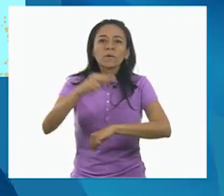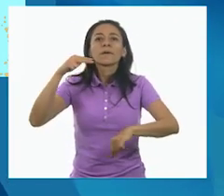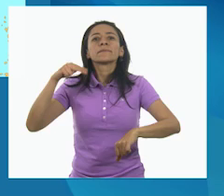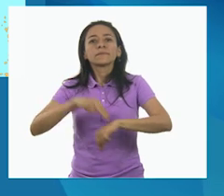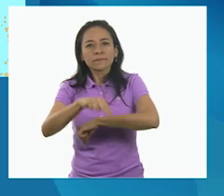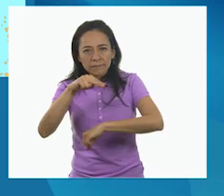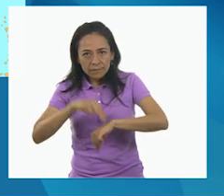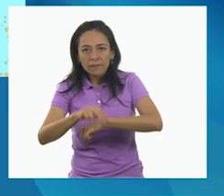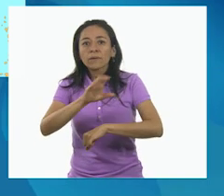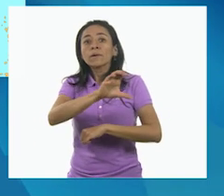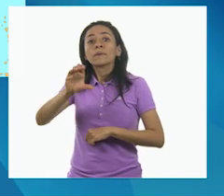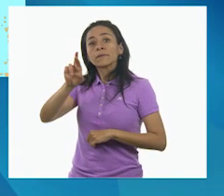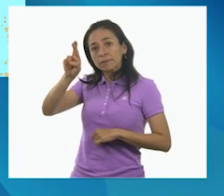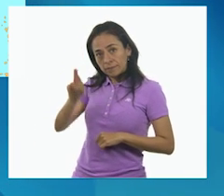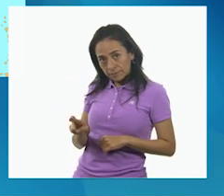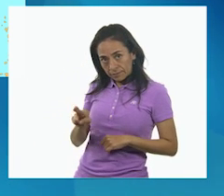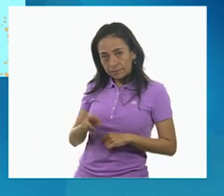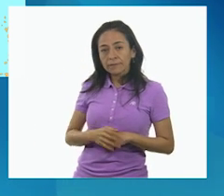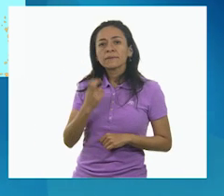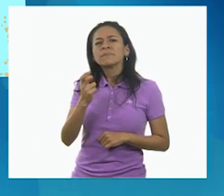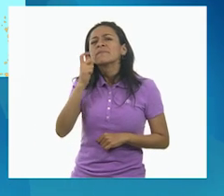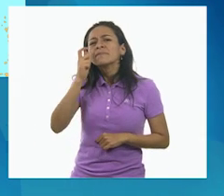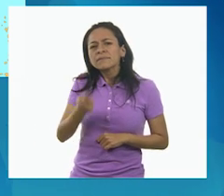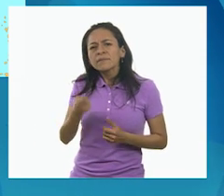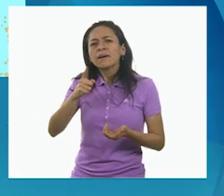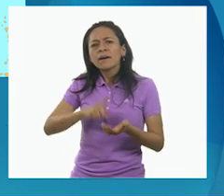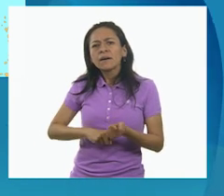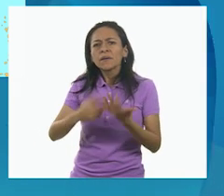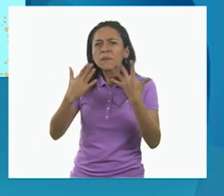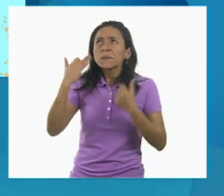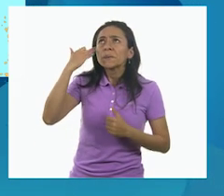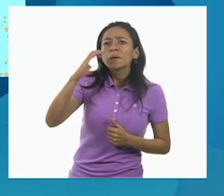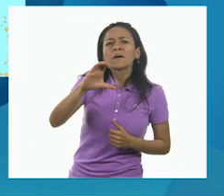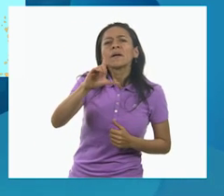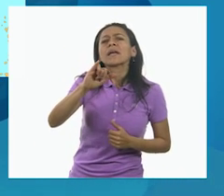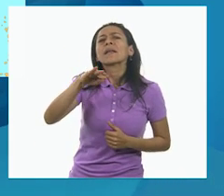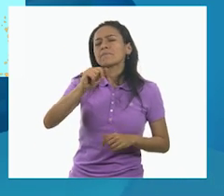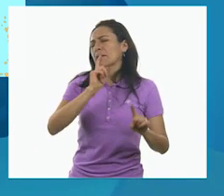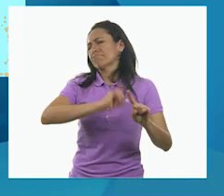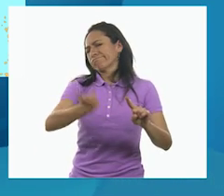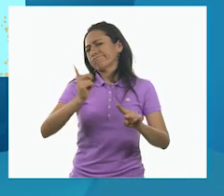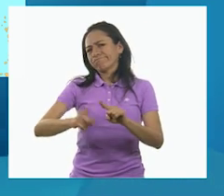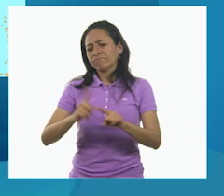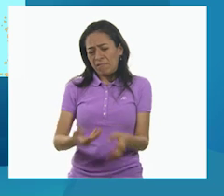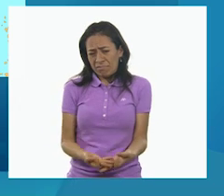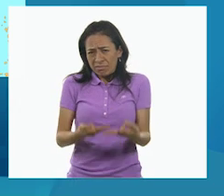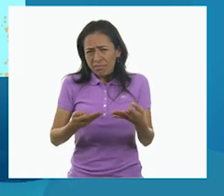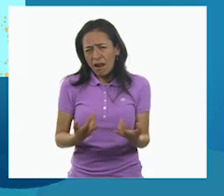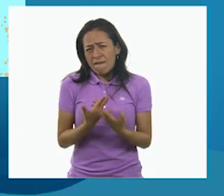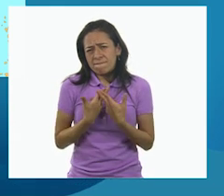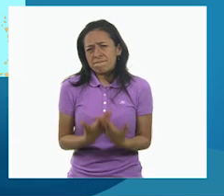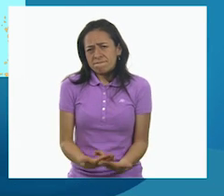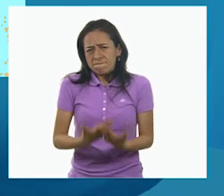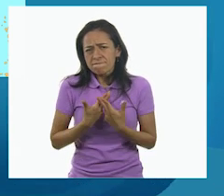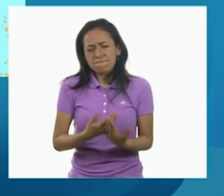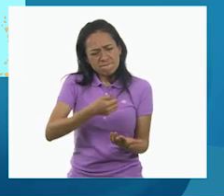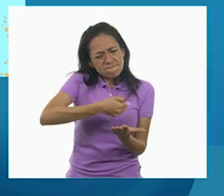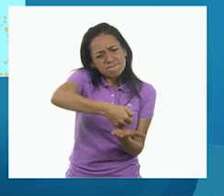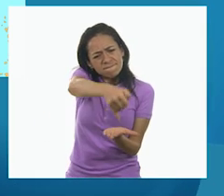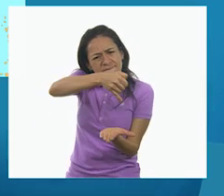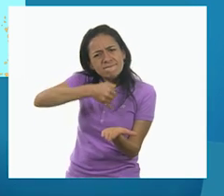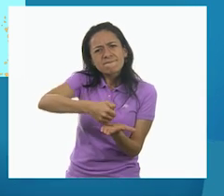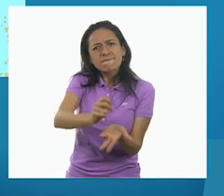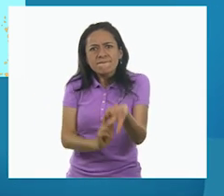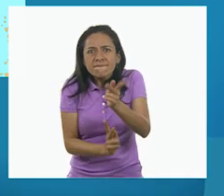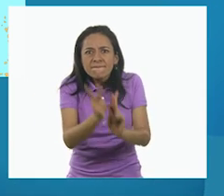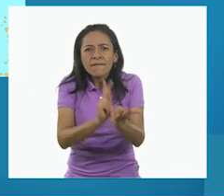Su clima, pues esta área tiene varios tipos de clima y cuenta con tierras cultivables, gracias a la abundancia de ríos